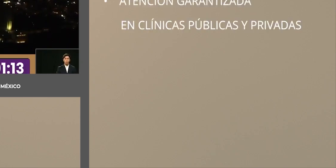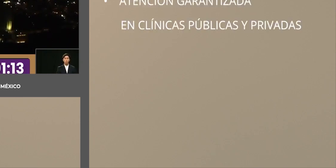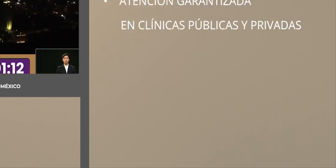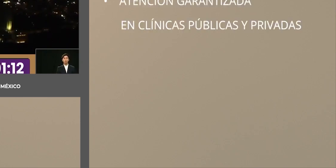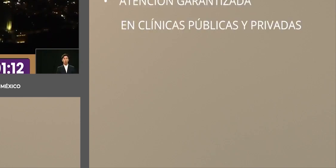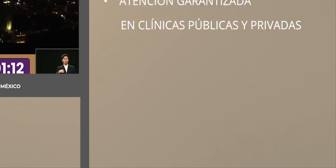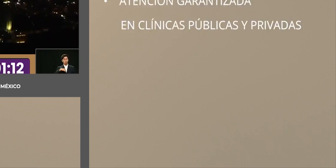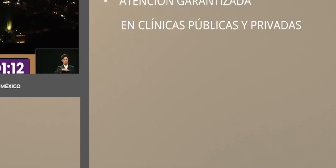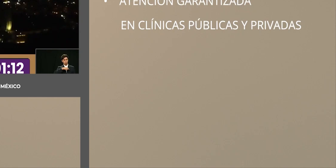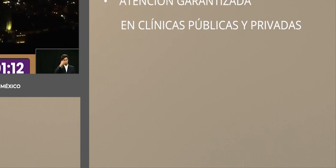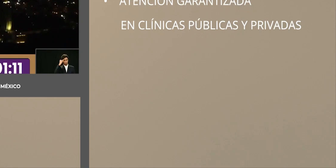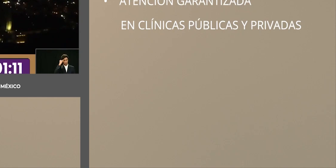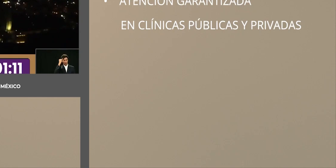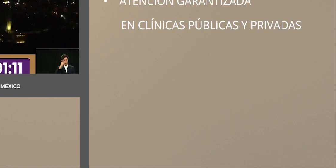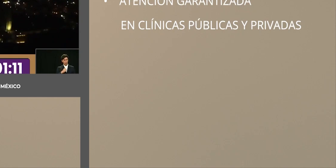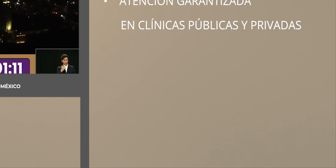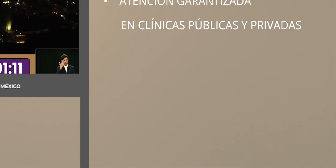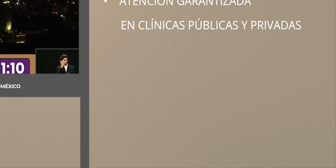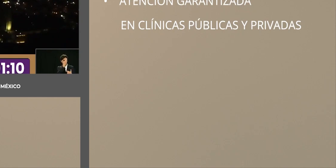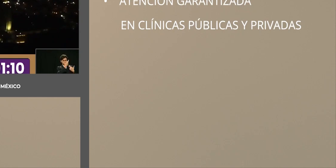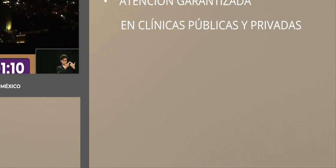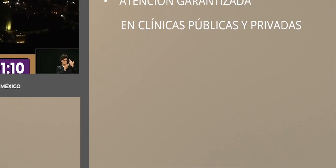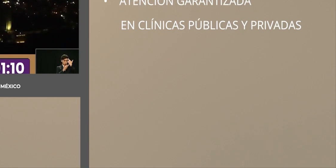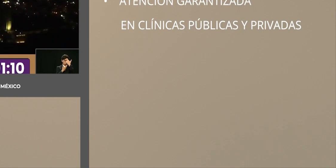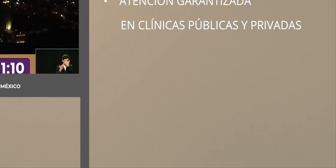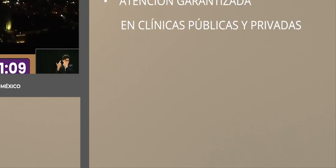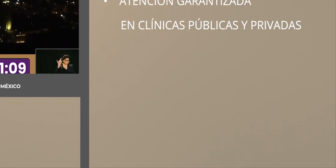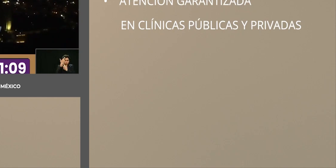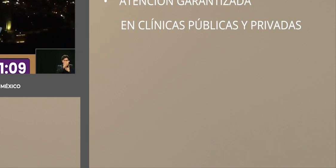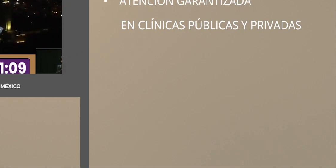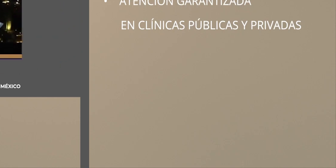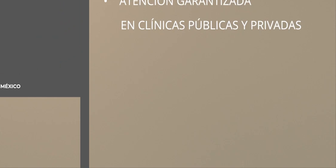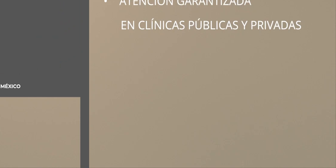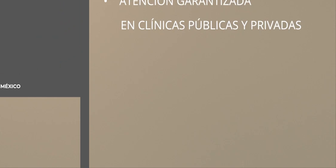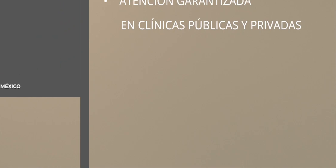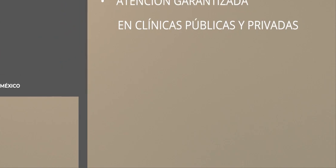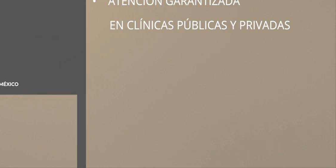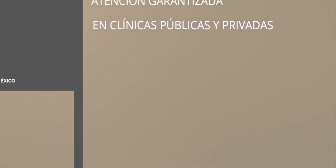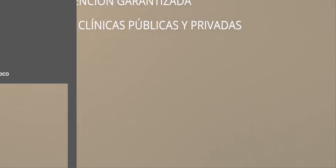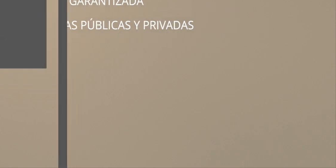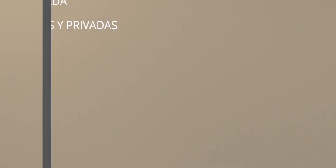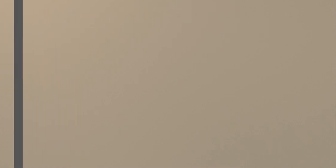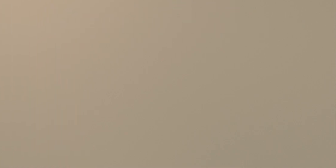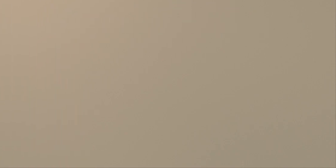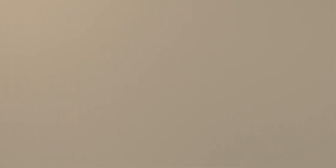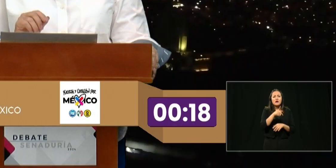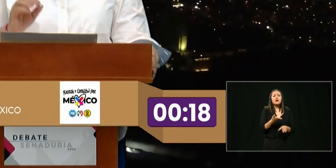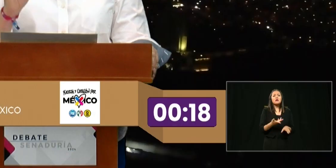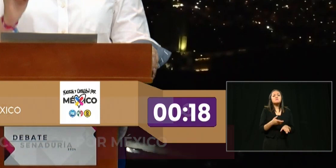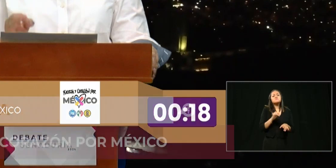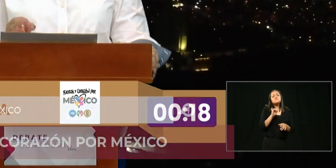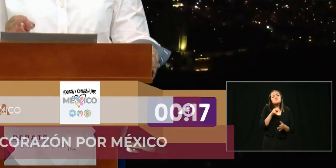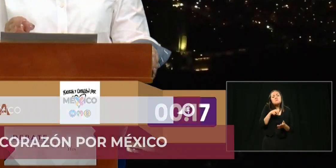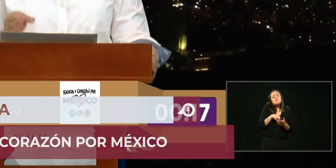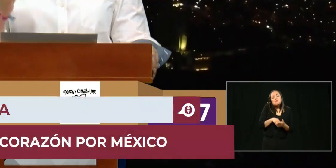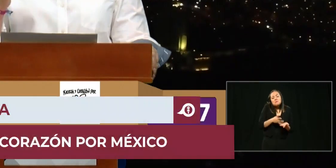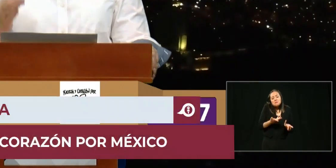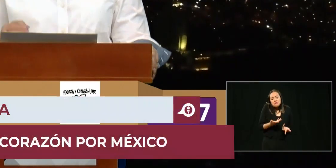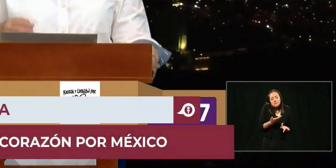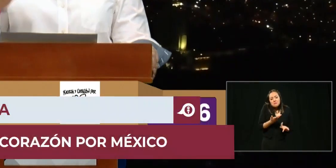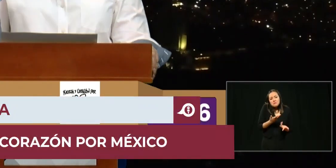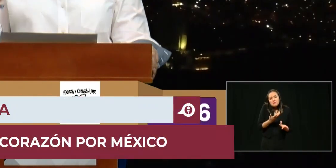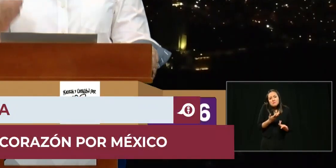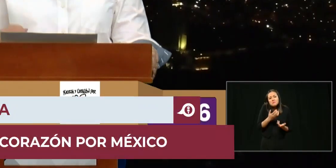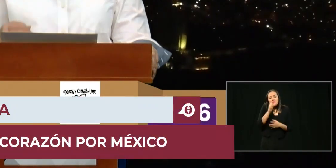médico atención garantizada en clínicas públicas y privadas son las acciones que llevará a cabo en materia de salud Puebla